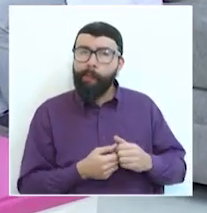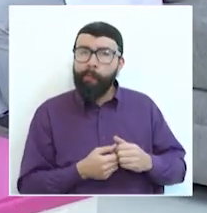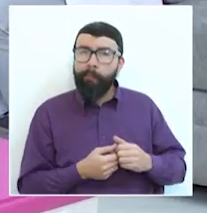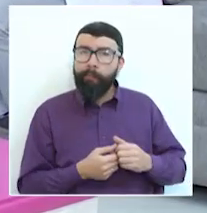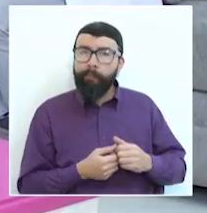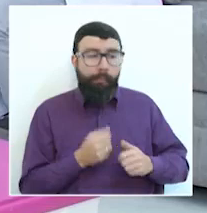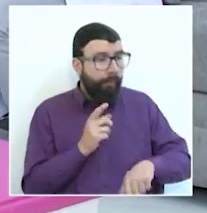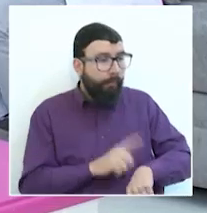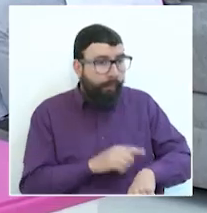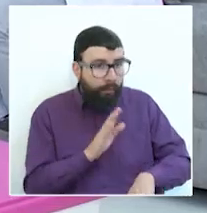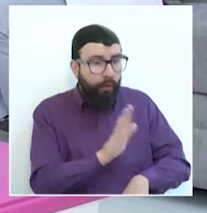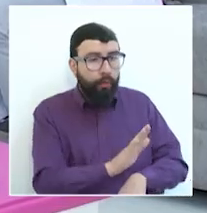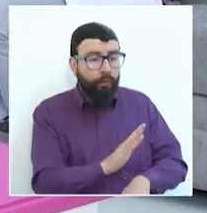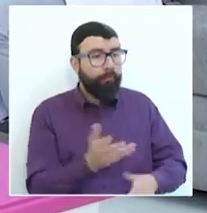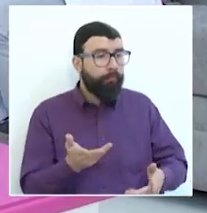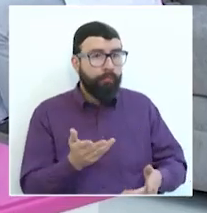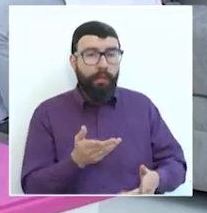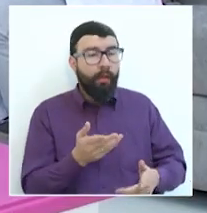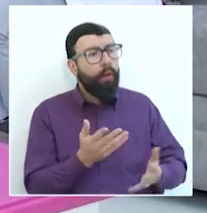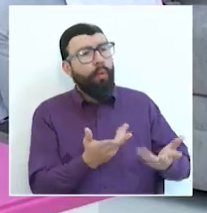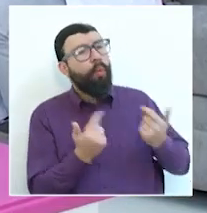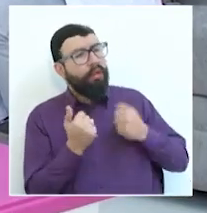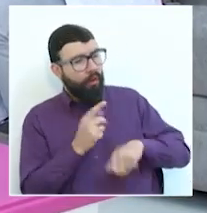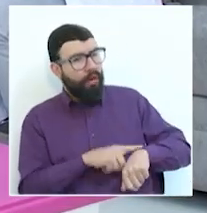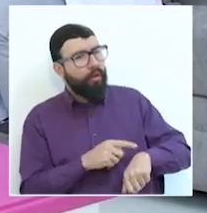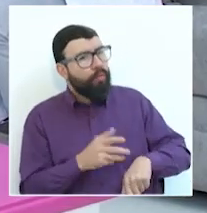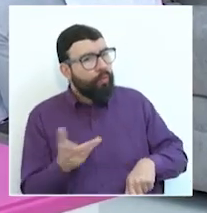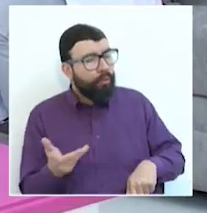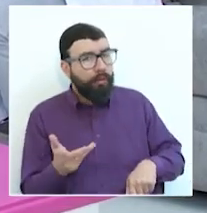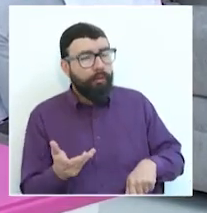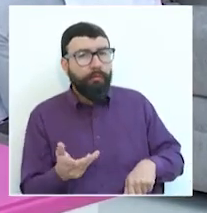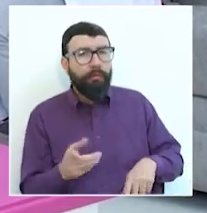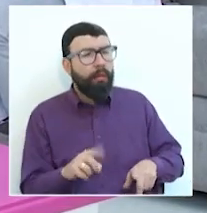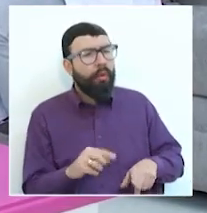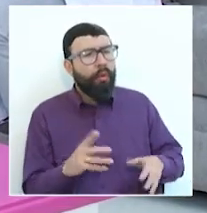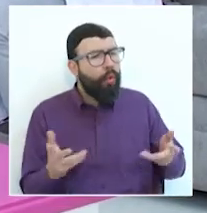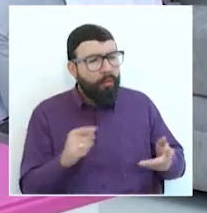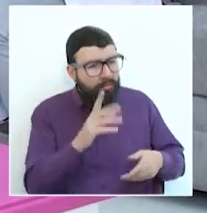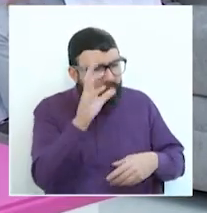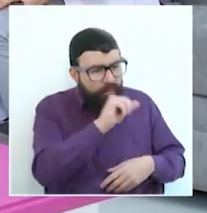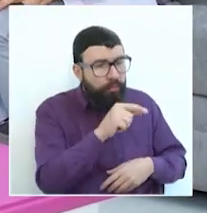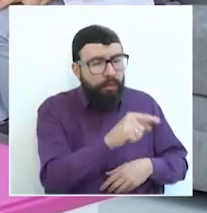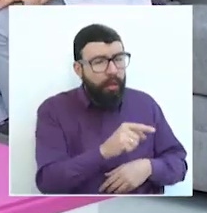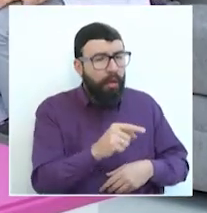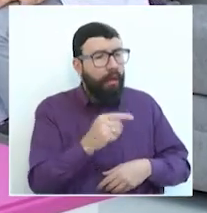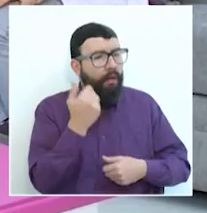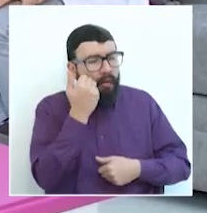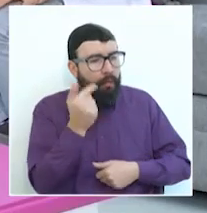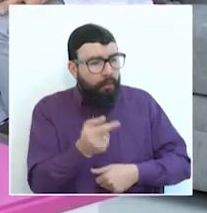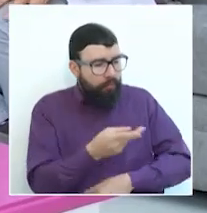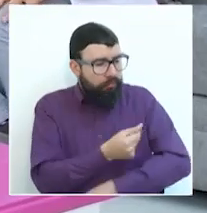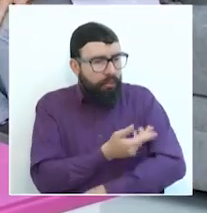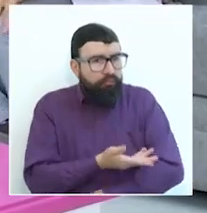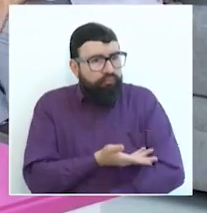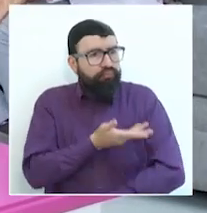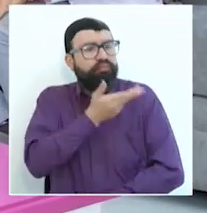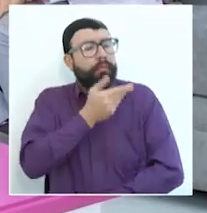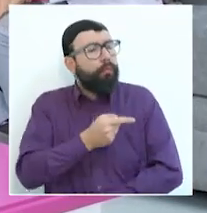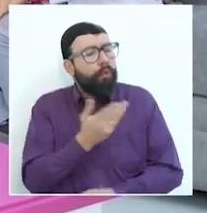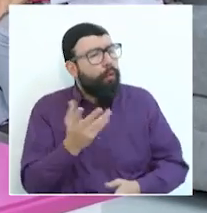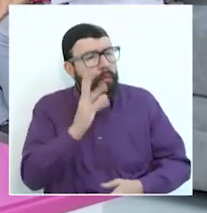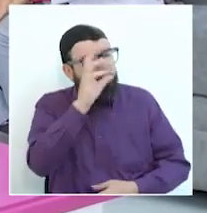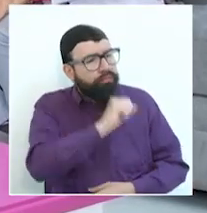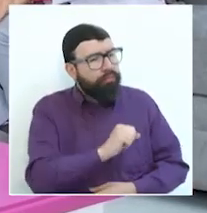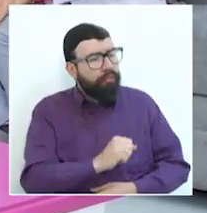los horarios suyos, que nos los cuente. Y cómo se descubrieron que usted era hipertenso. Claro que sí, doctor. A